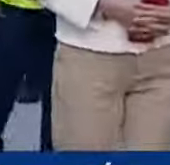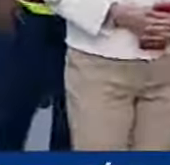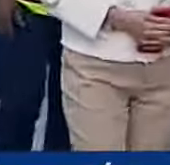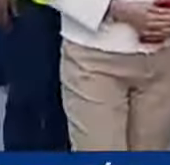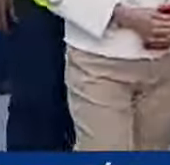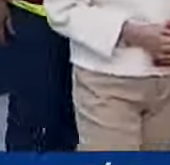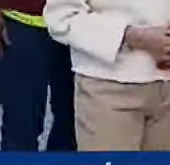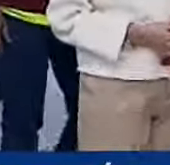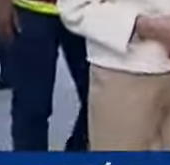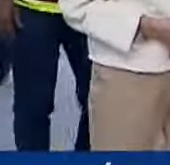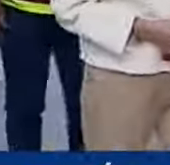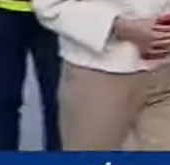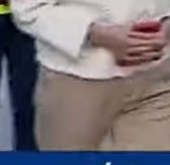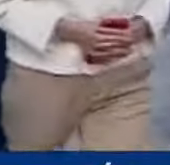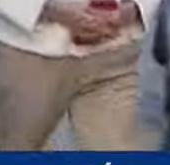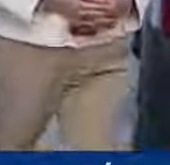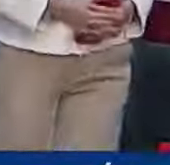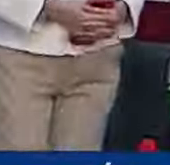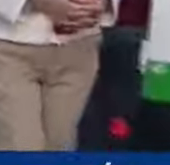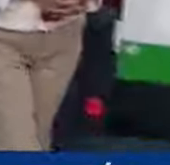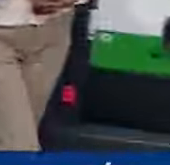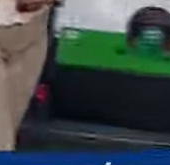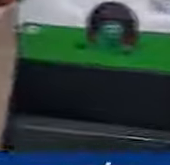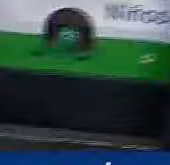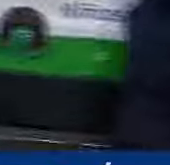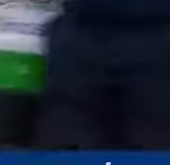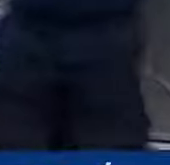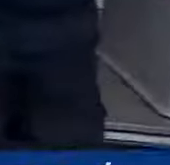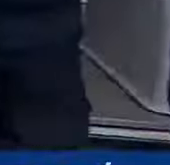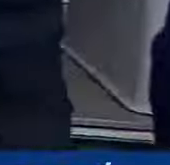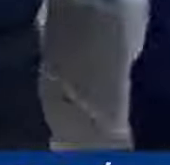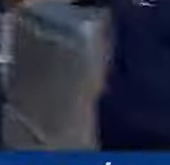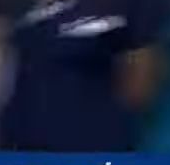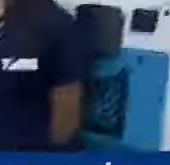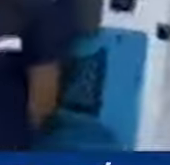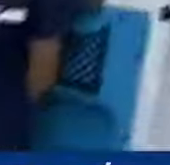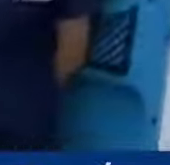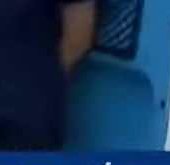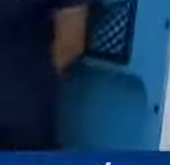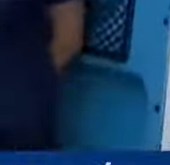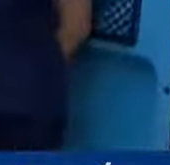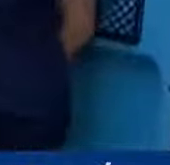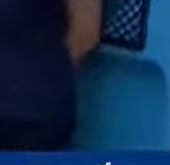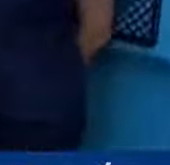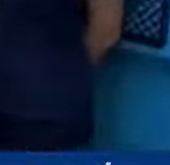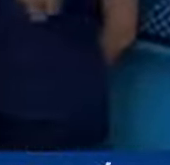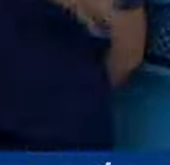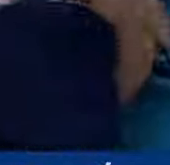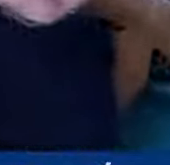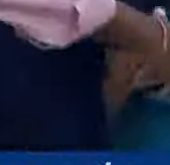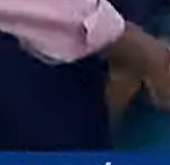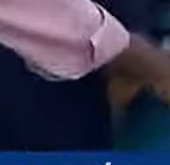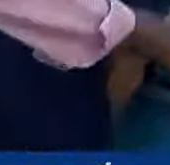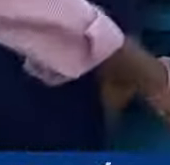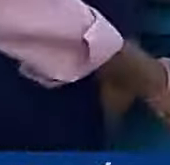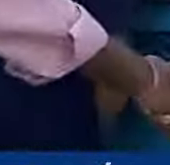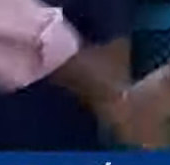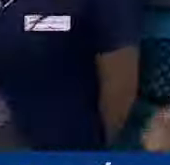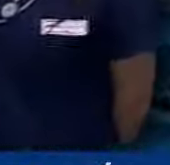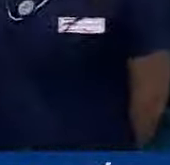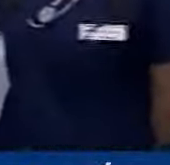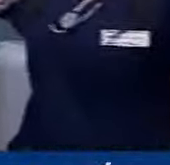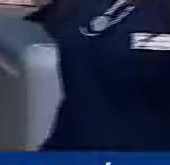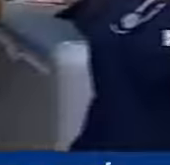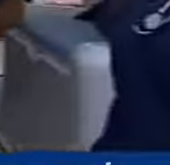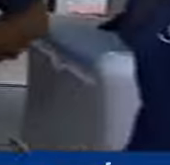aquí, presidente, un centro de rehabilitación integral. Vamos a tener terapias de todo tipo.